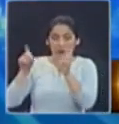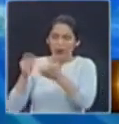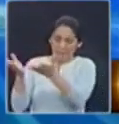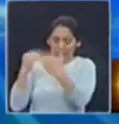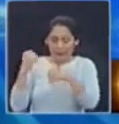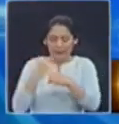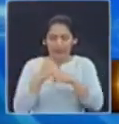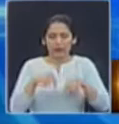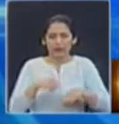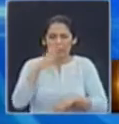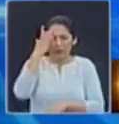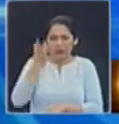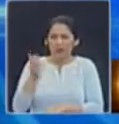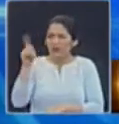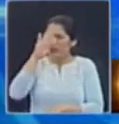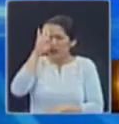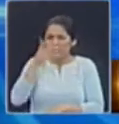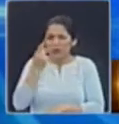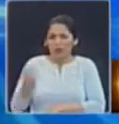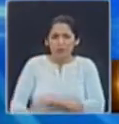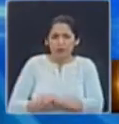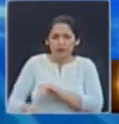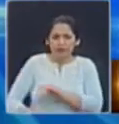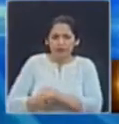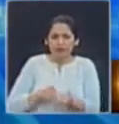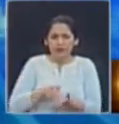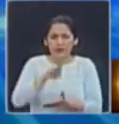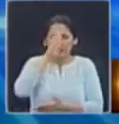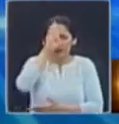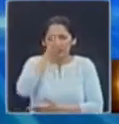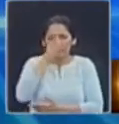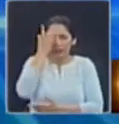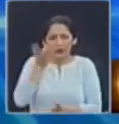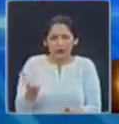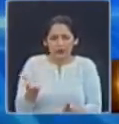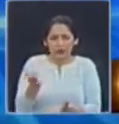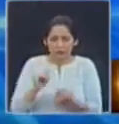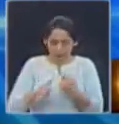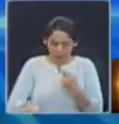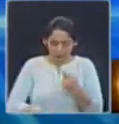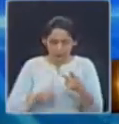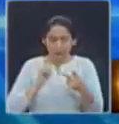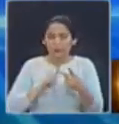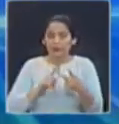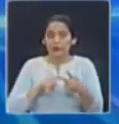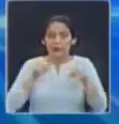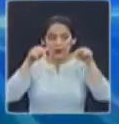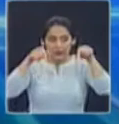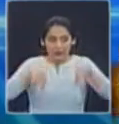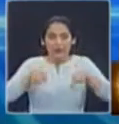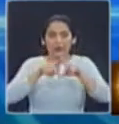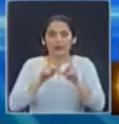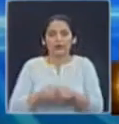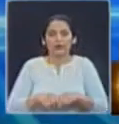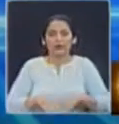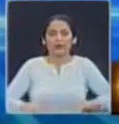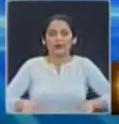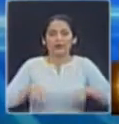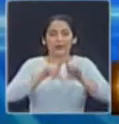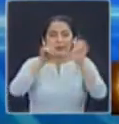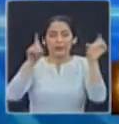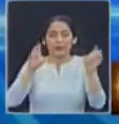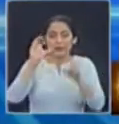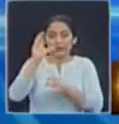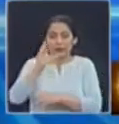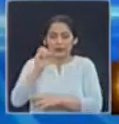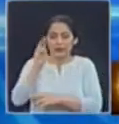a nivel internacional? Segundo, teníamos la empresa Kaminoska, en donde entra el tema nuestro, en donde decíamos, antes de que se hable